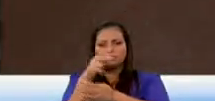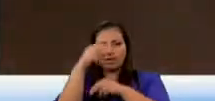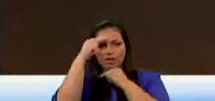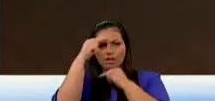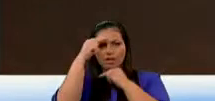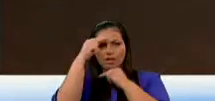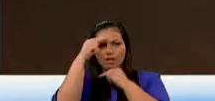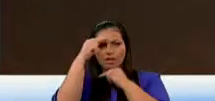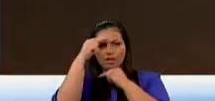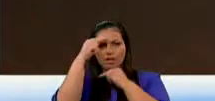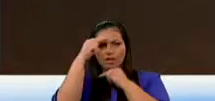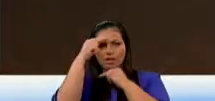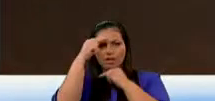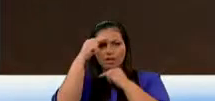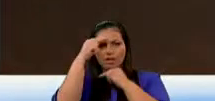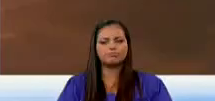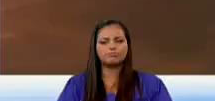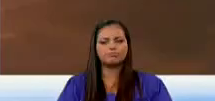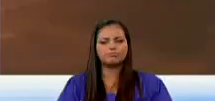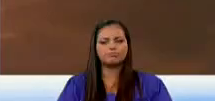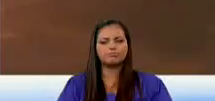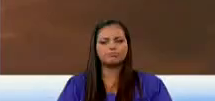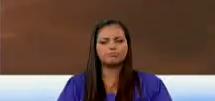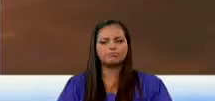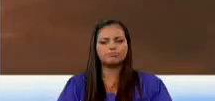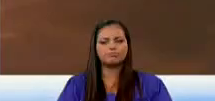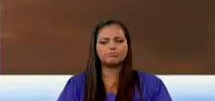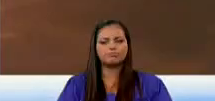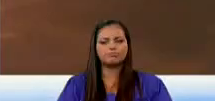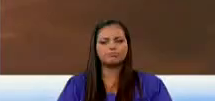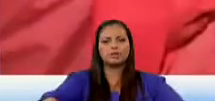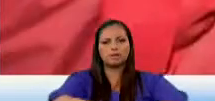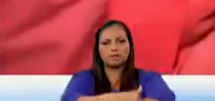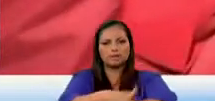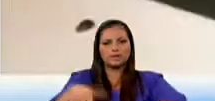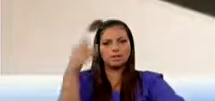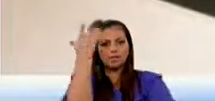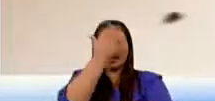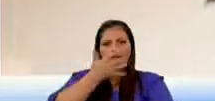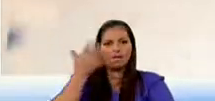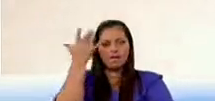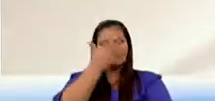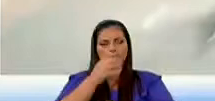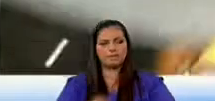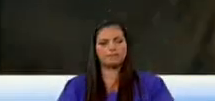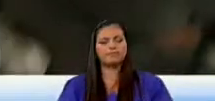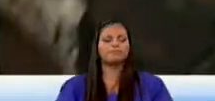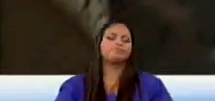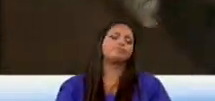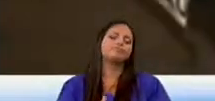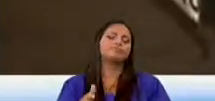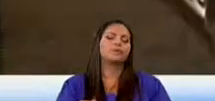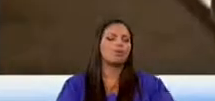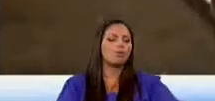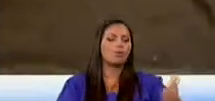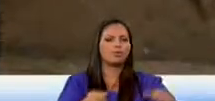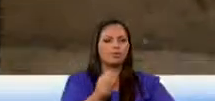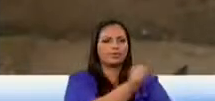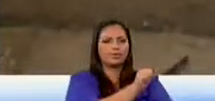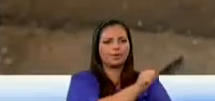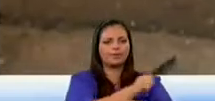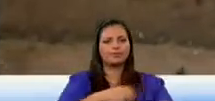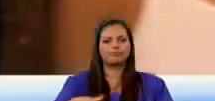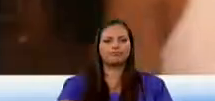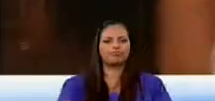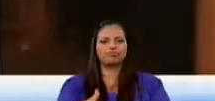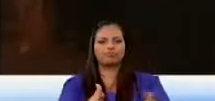de pronto en la intersección con Piedrahita fue impactado por otro automotor, que luego de lo sucedido se dio a la fuga.